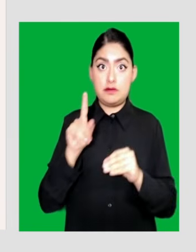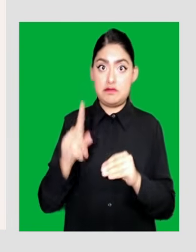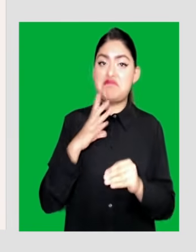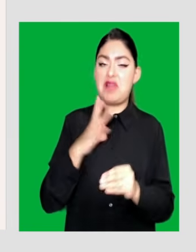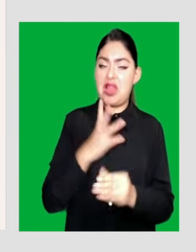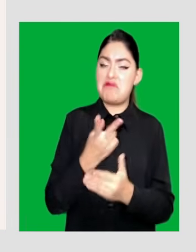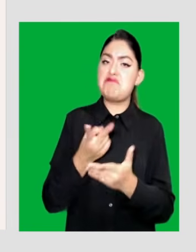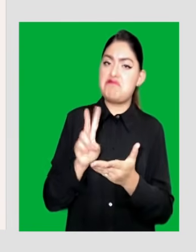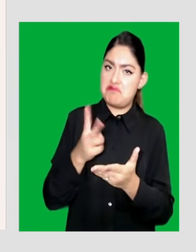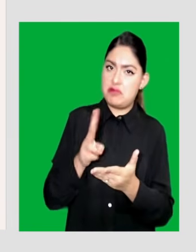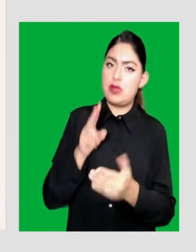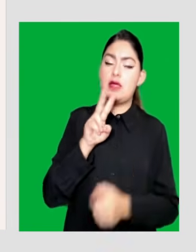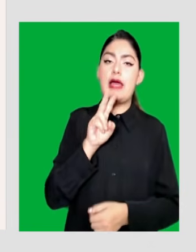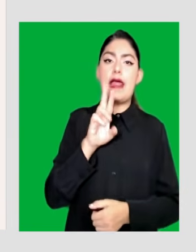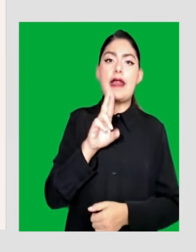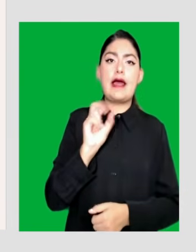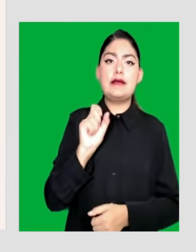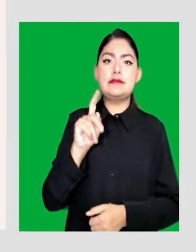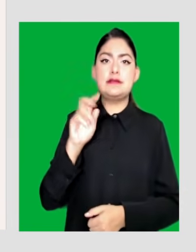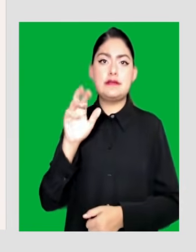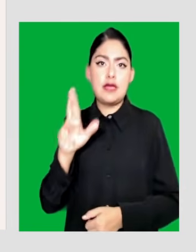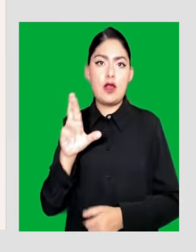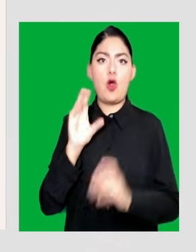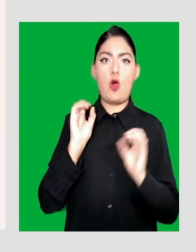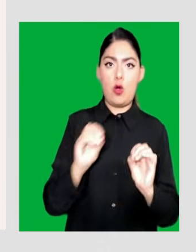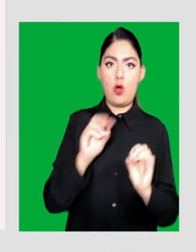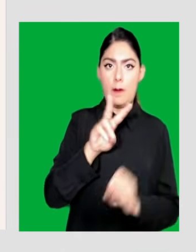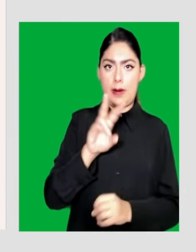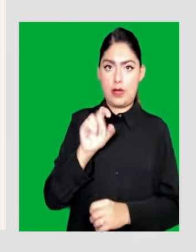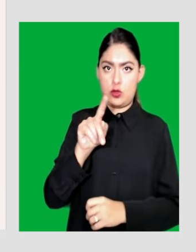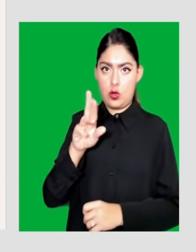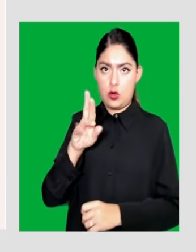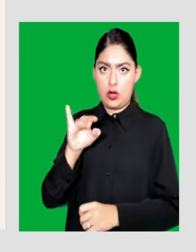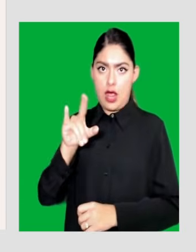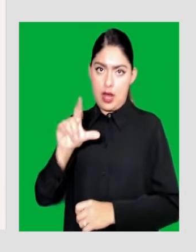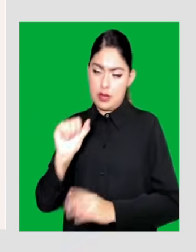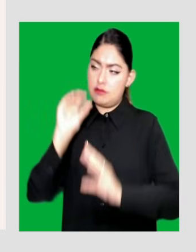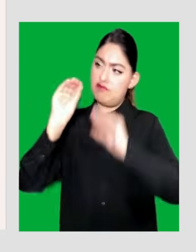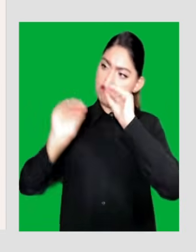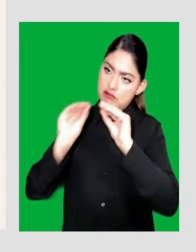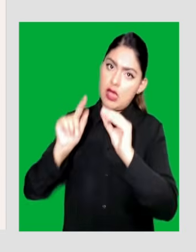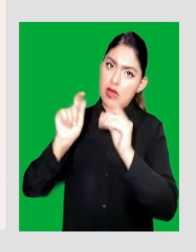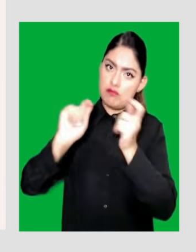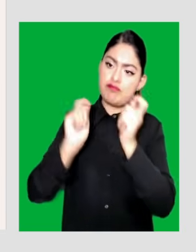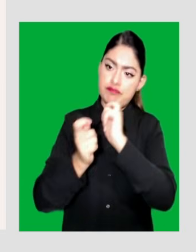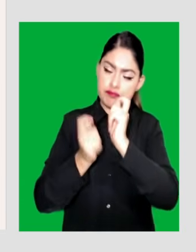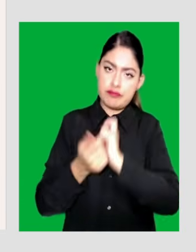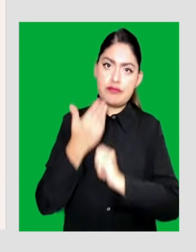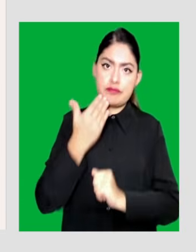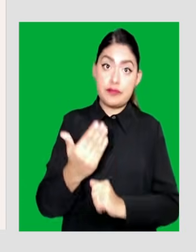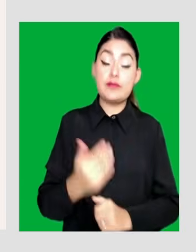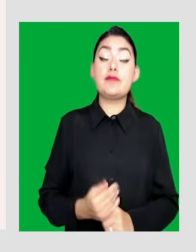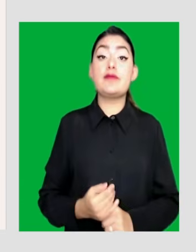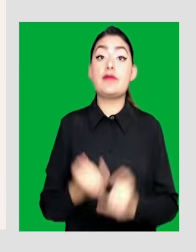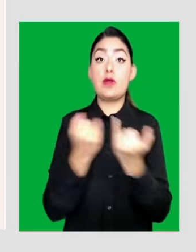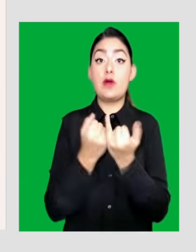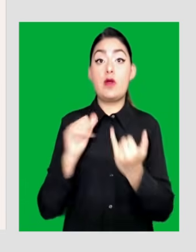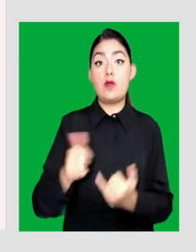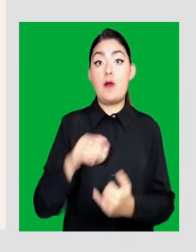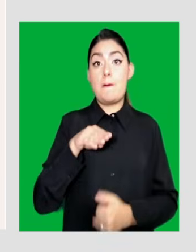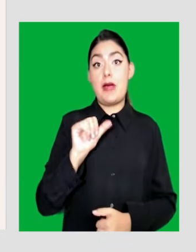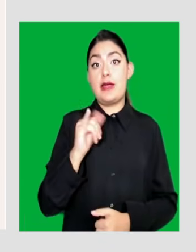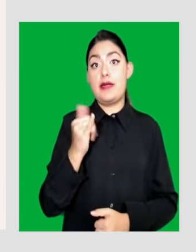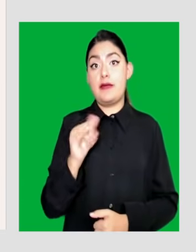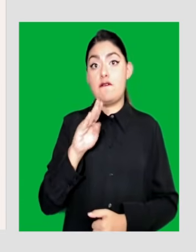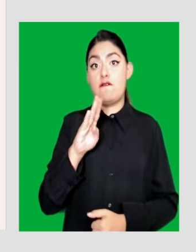de herramientas. Autodesk MapGuide, otro SIG vectorial, conocido por su integración con otros softwares de diseño.